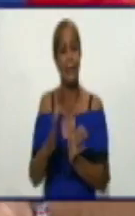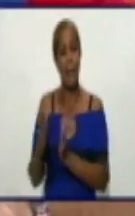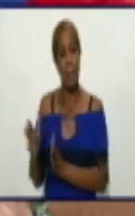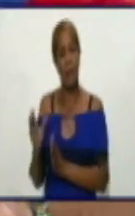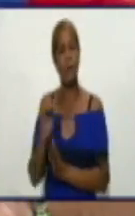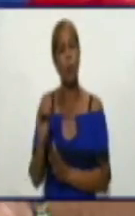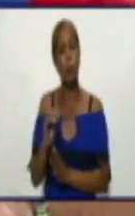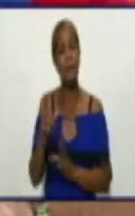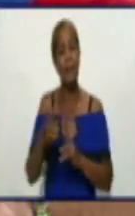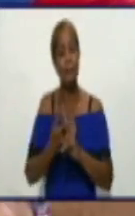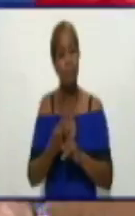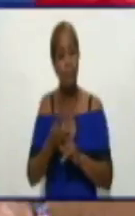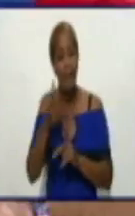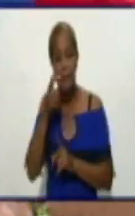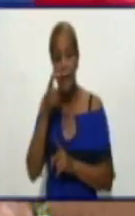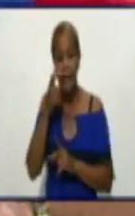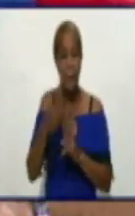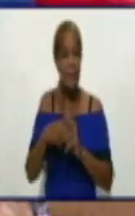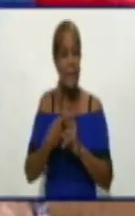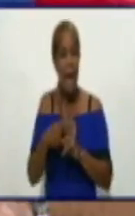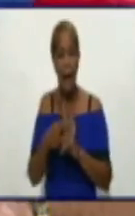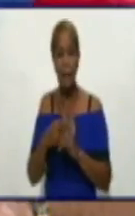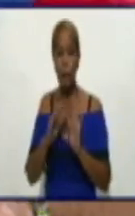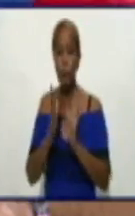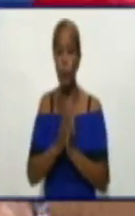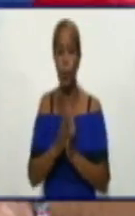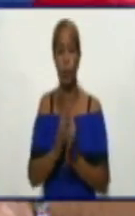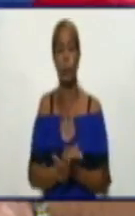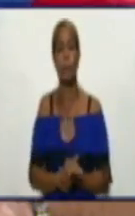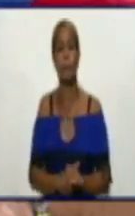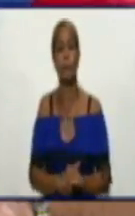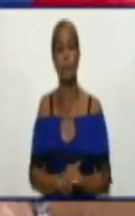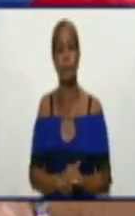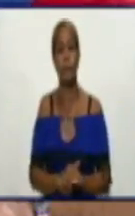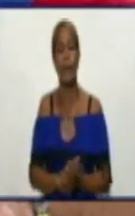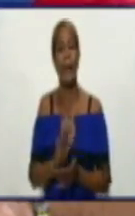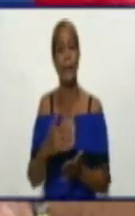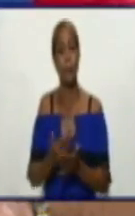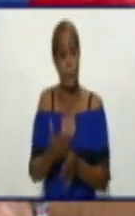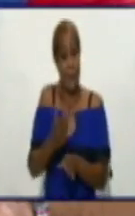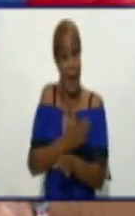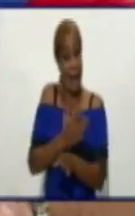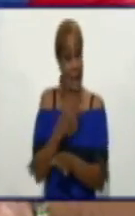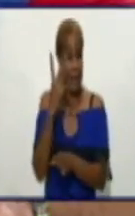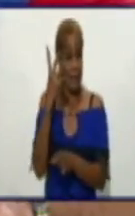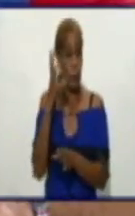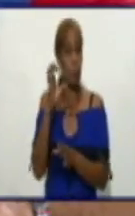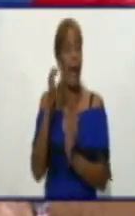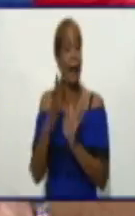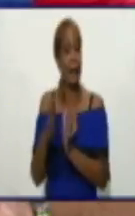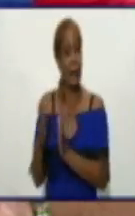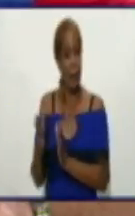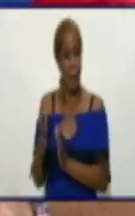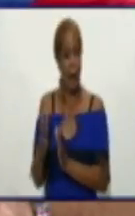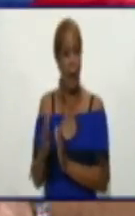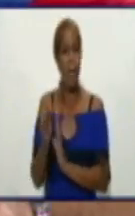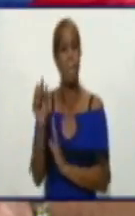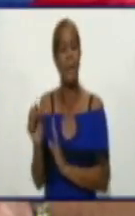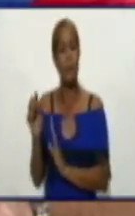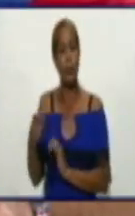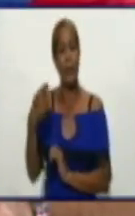Exactamente, viene por etapa. Es decir, viene por etapa. Antes de esto, la persona cuando va a actualizarse el censo